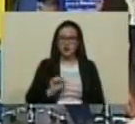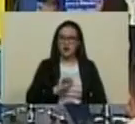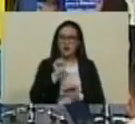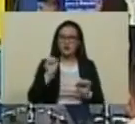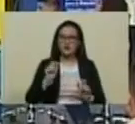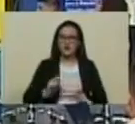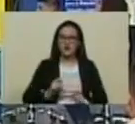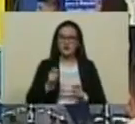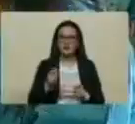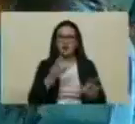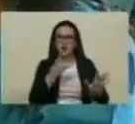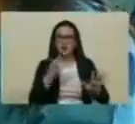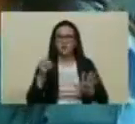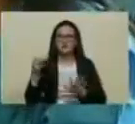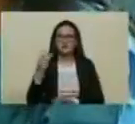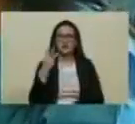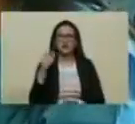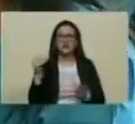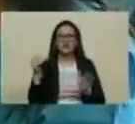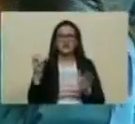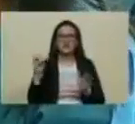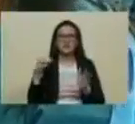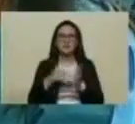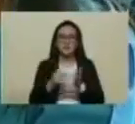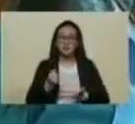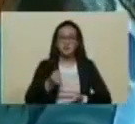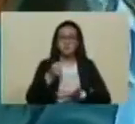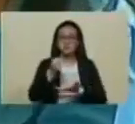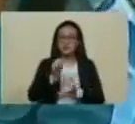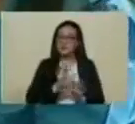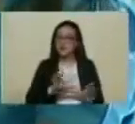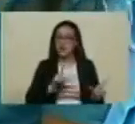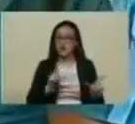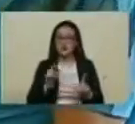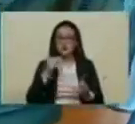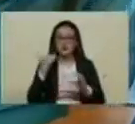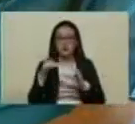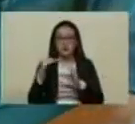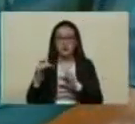hemos entregado unos 930.000 bonos transferidos a igual